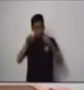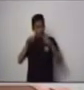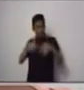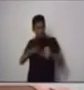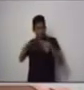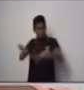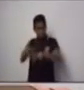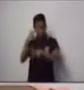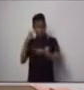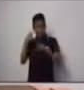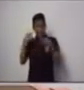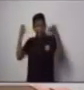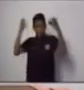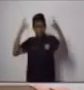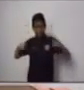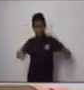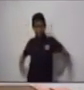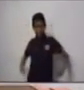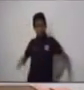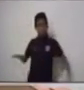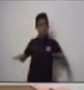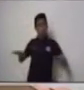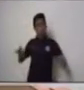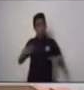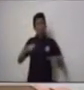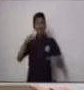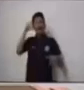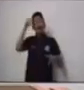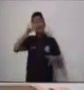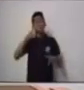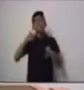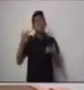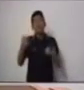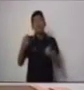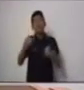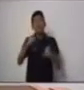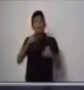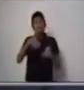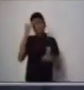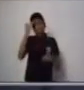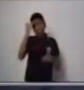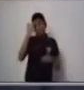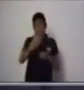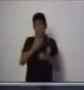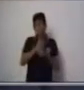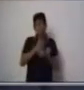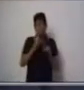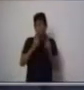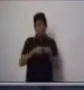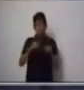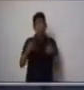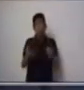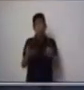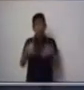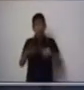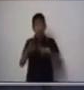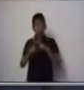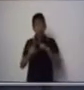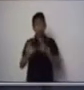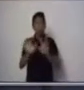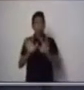en la playa o en alguna piscina. Sin embargo en este momento que está pasando el país no lo podemos hacer. por lo tanto